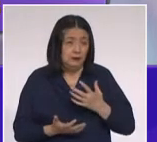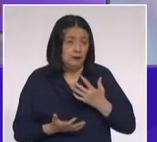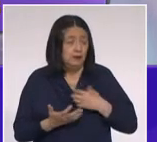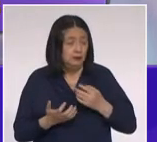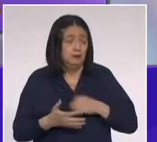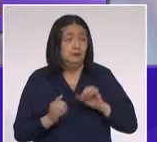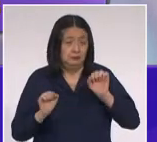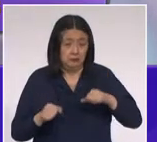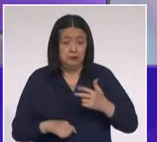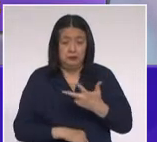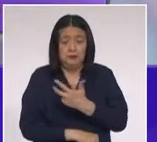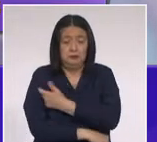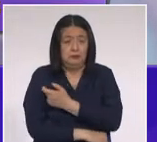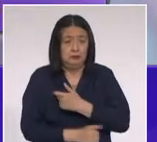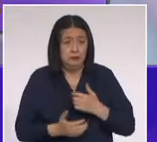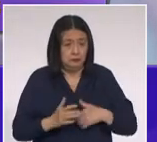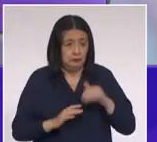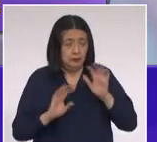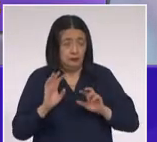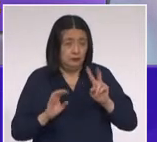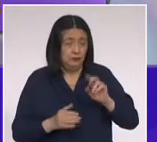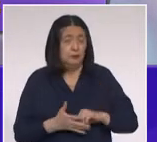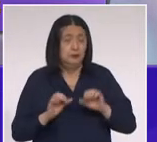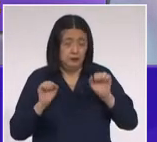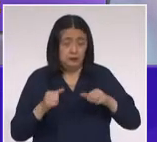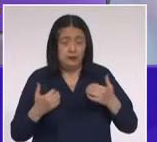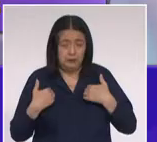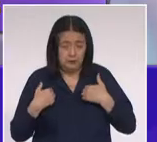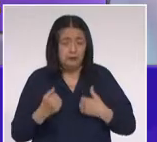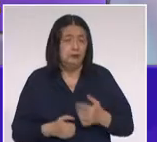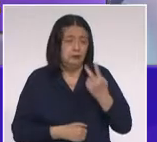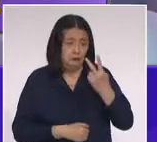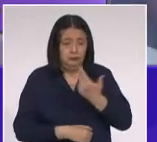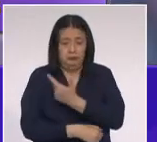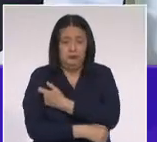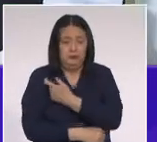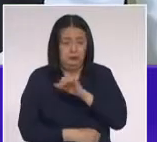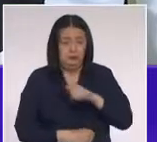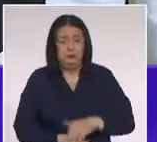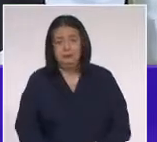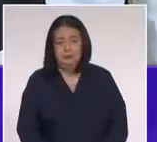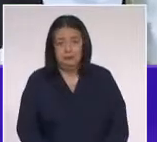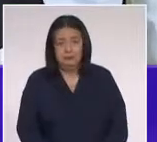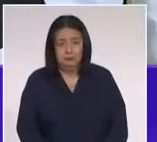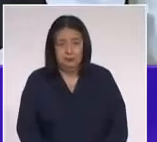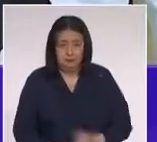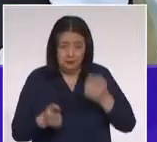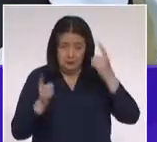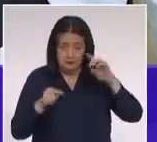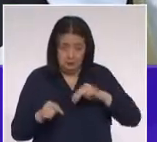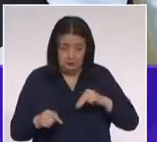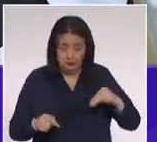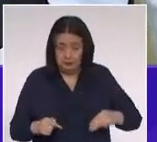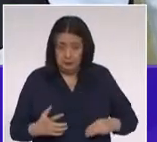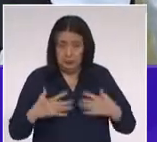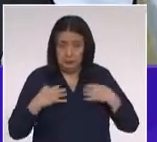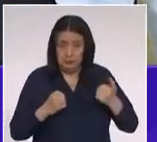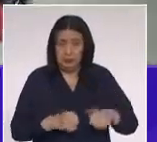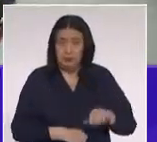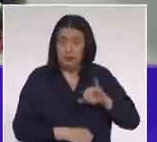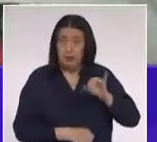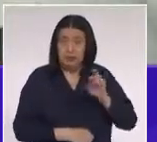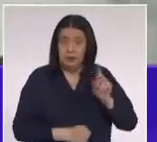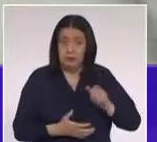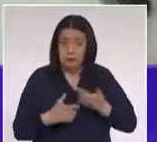el 80% de mayores de 12 ya tienen las dos dosis de la vacuna. De acuerdo al ministro de Salud, Jorge López,